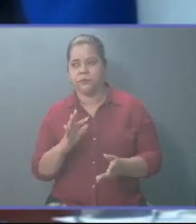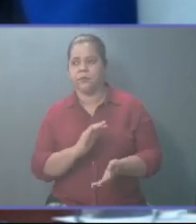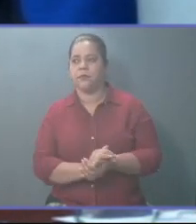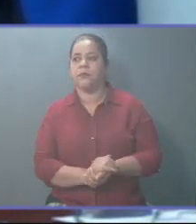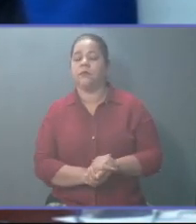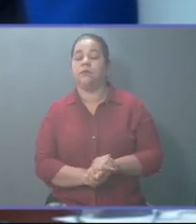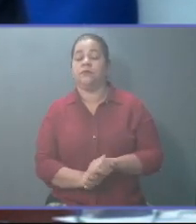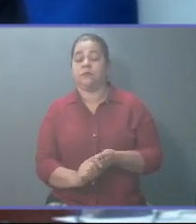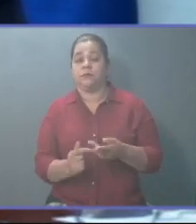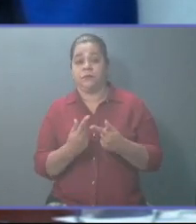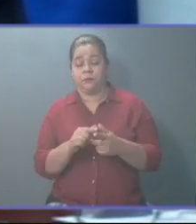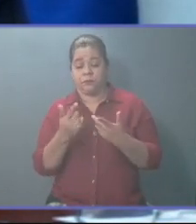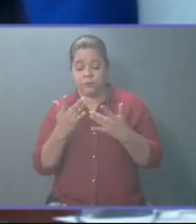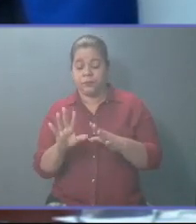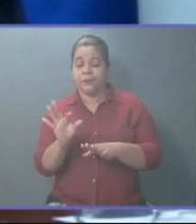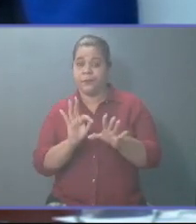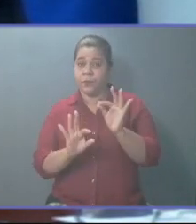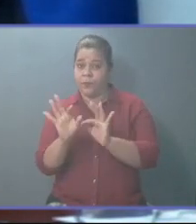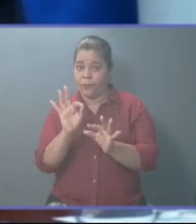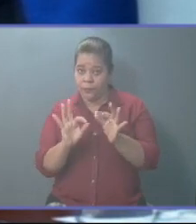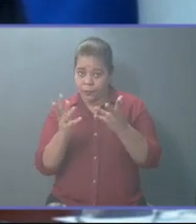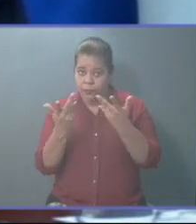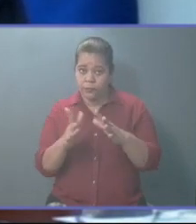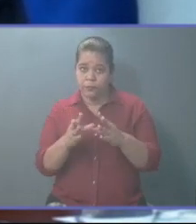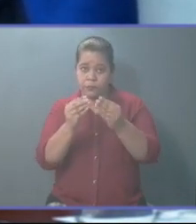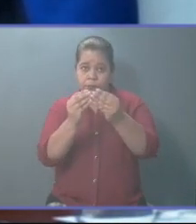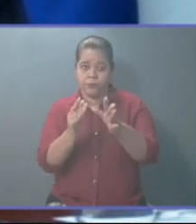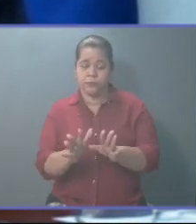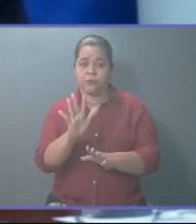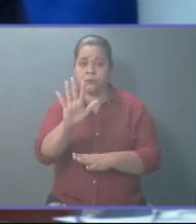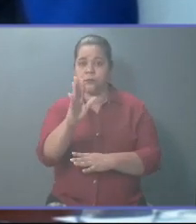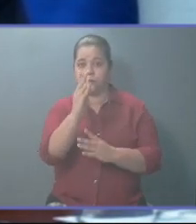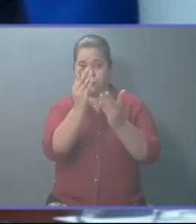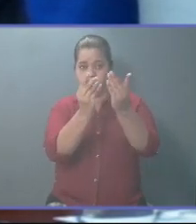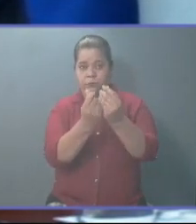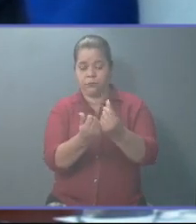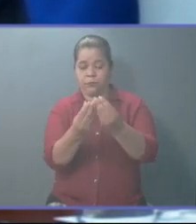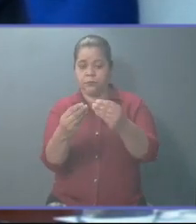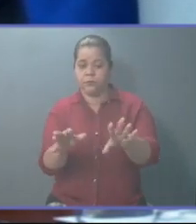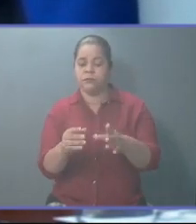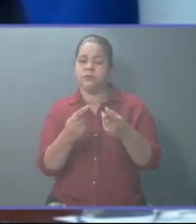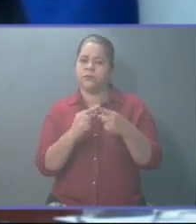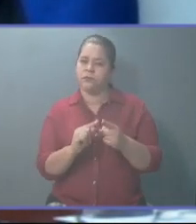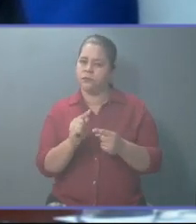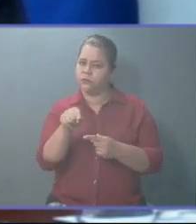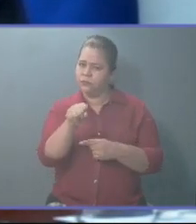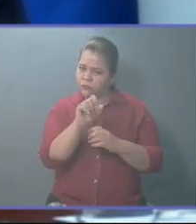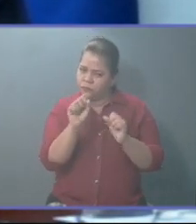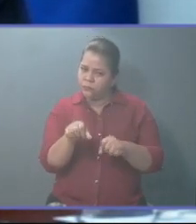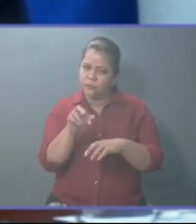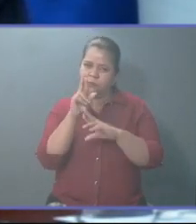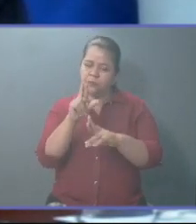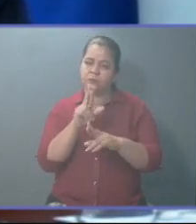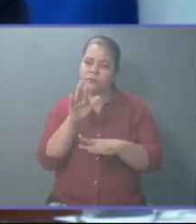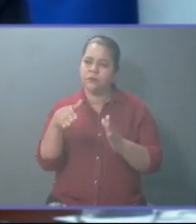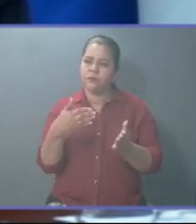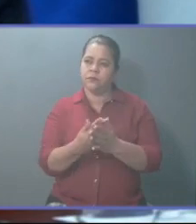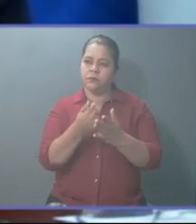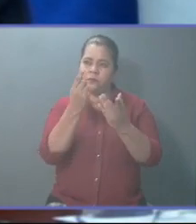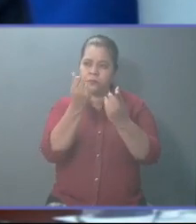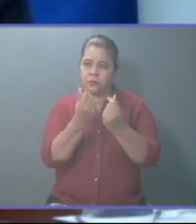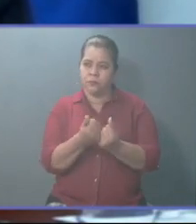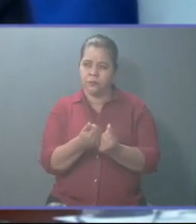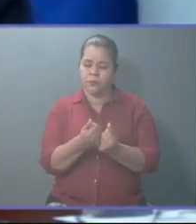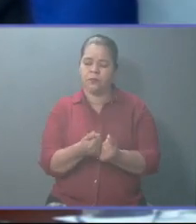donde prácticamente algunos ya perdieron su capital de trabajo y tienen las esperanzas en este fondo